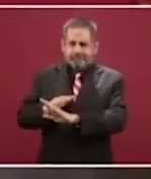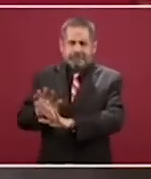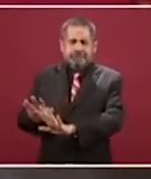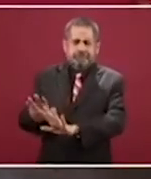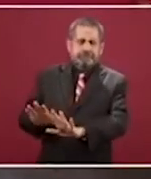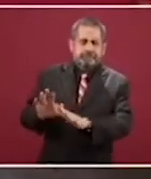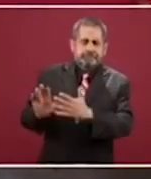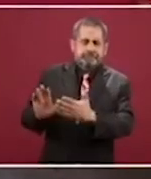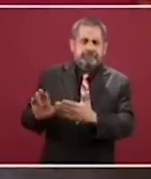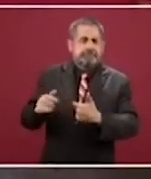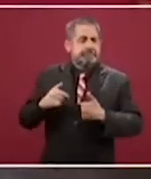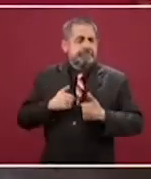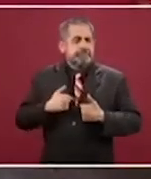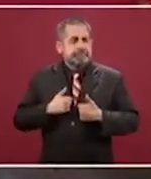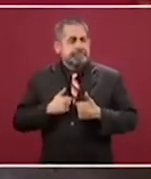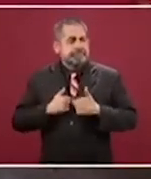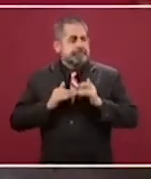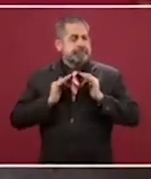está